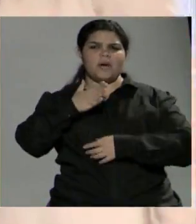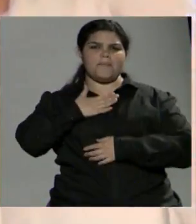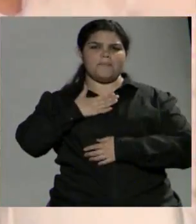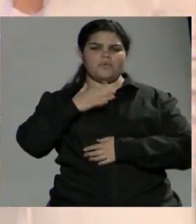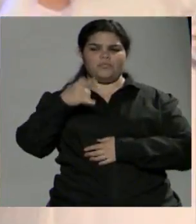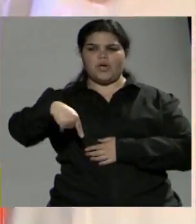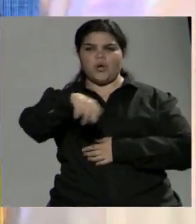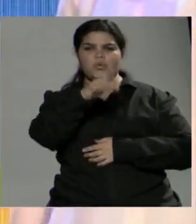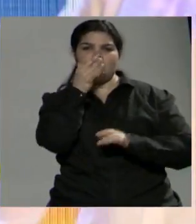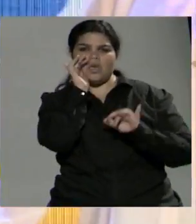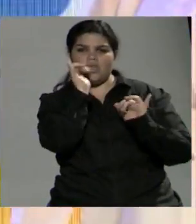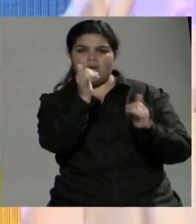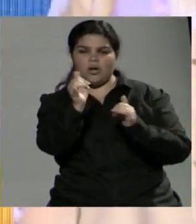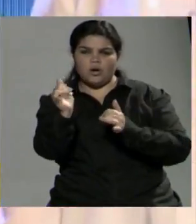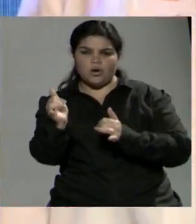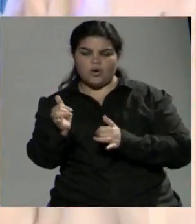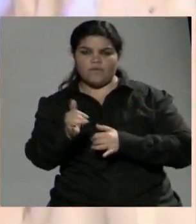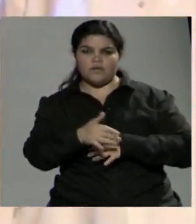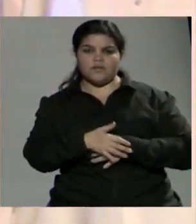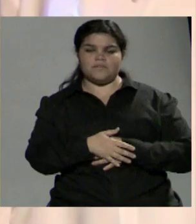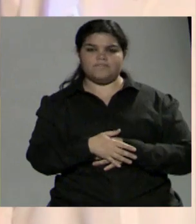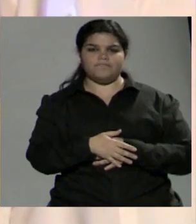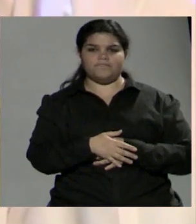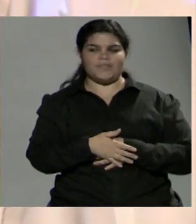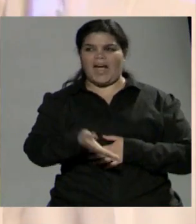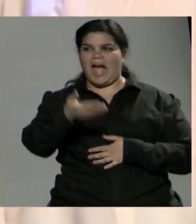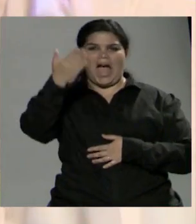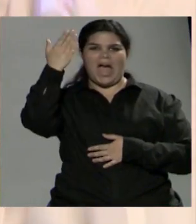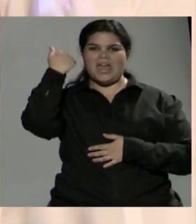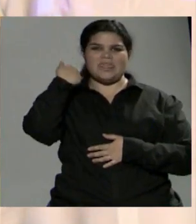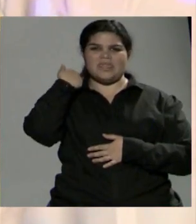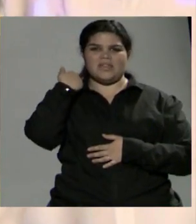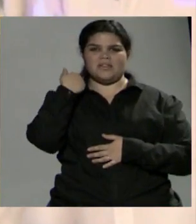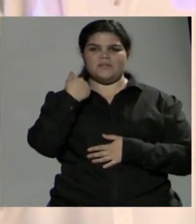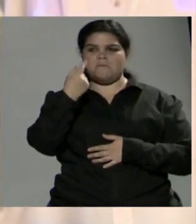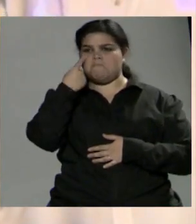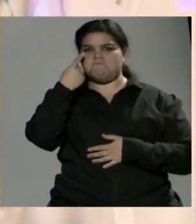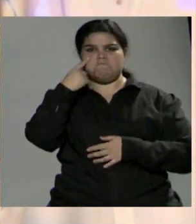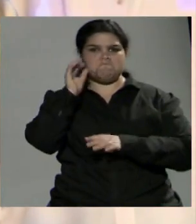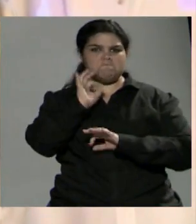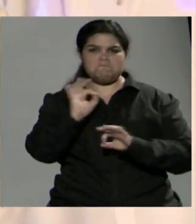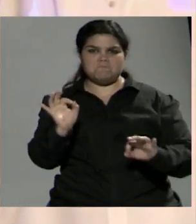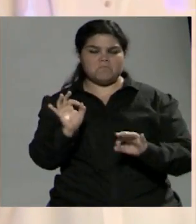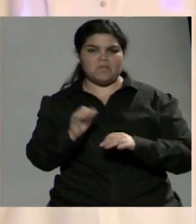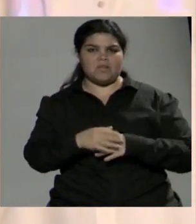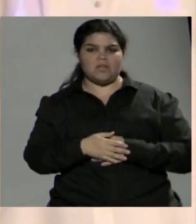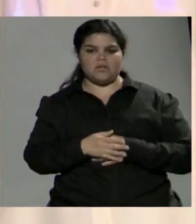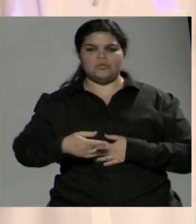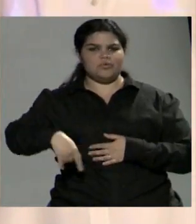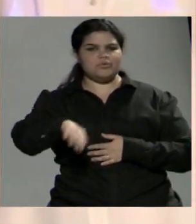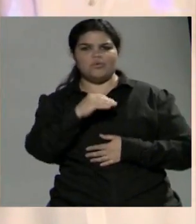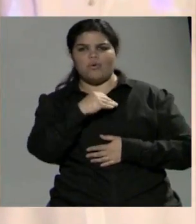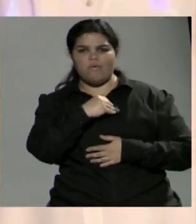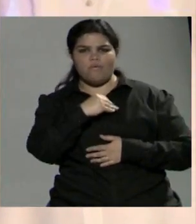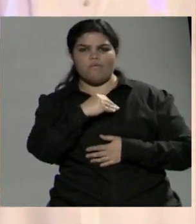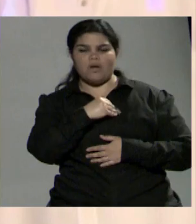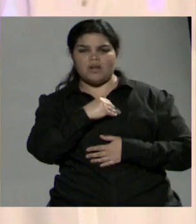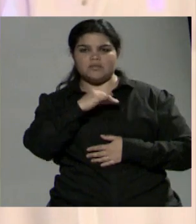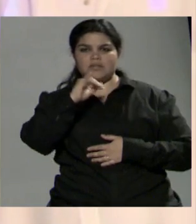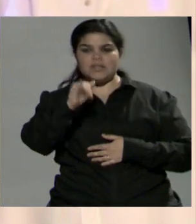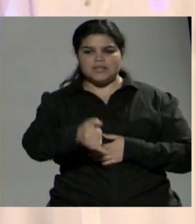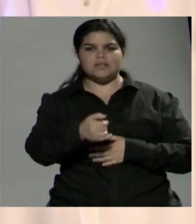más jóvenes, no vivieron parte de esa historia, pero nosotros creíamos tanto en